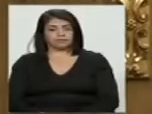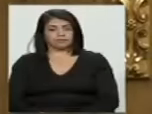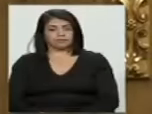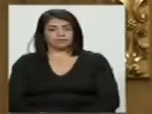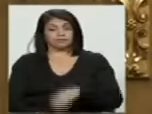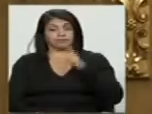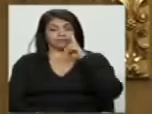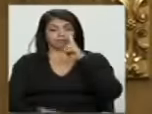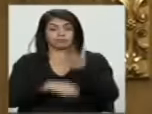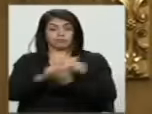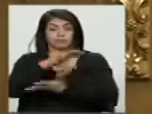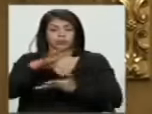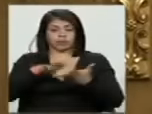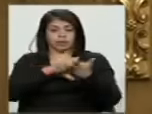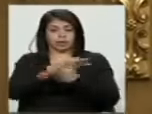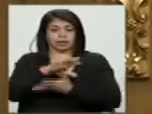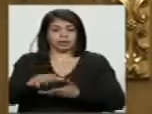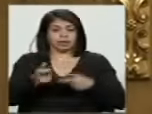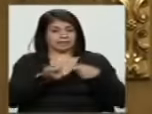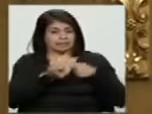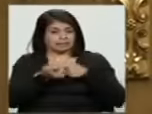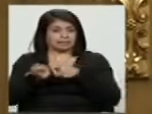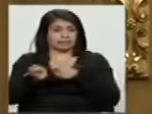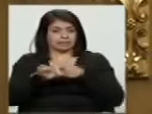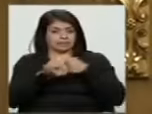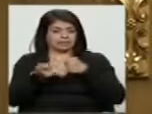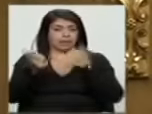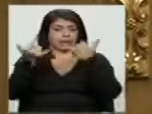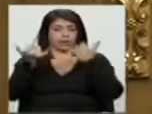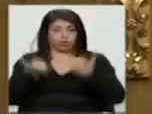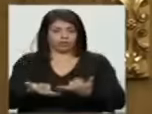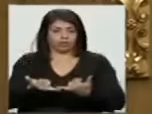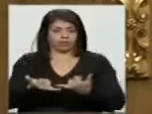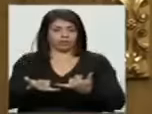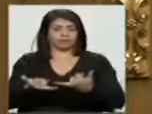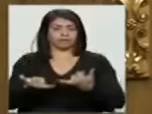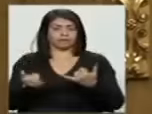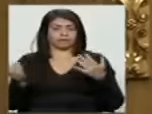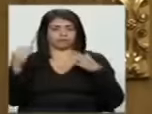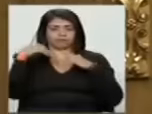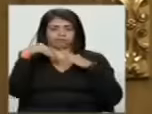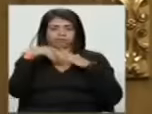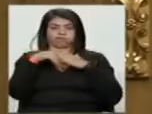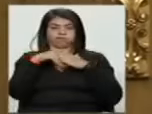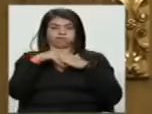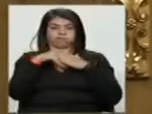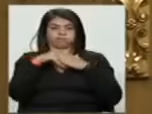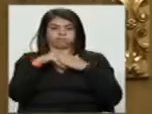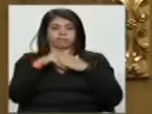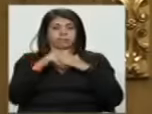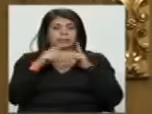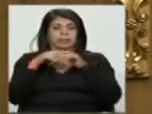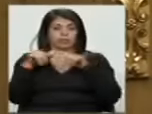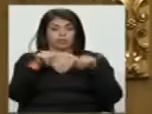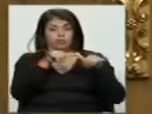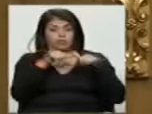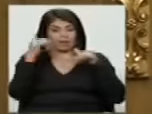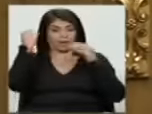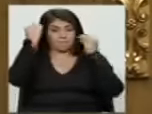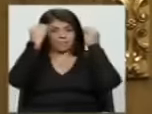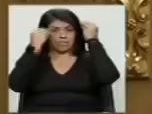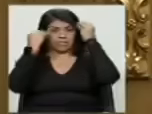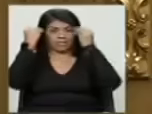viendo las consecuencias de lo que implica el ciberfascismo en esta época, que te encierra en la comodidad de los iguales y